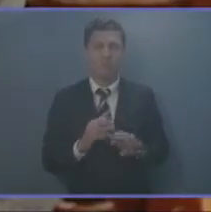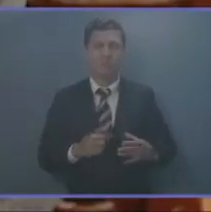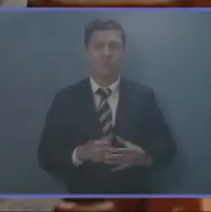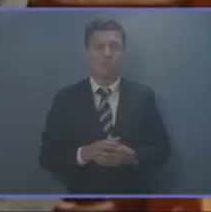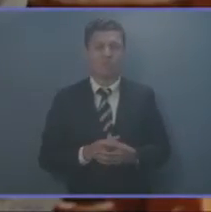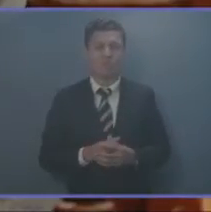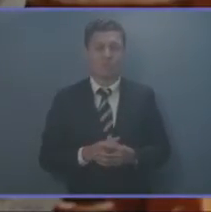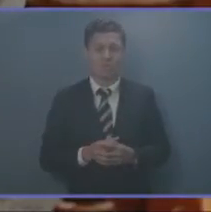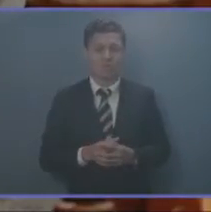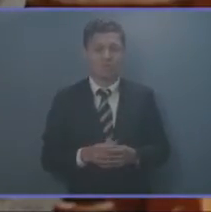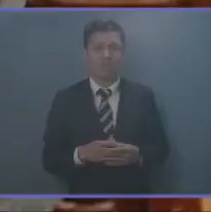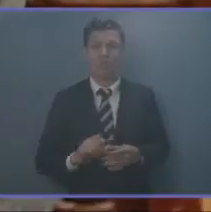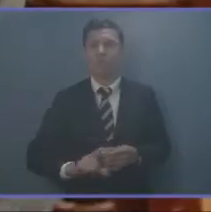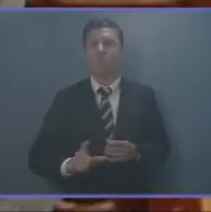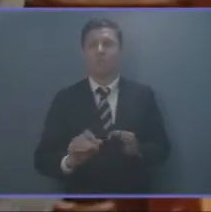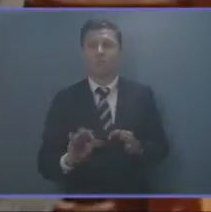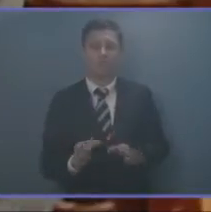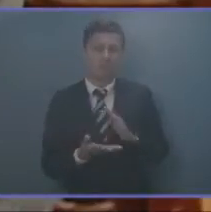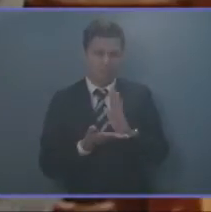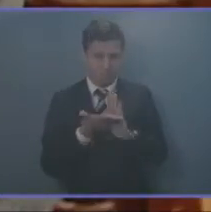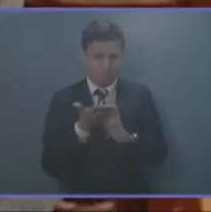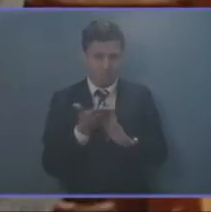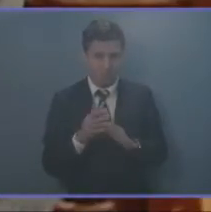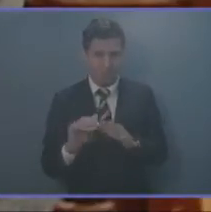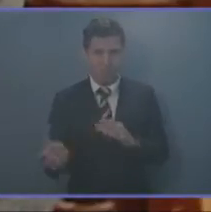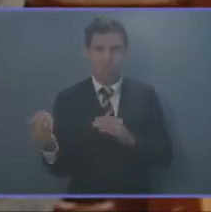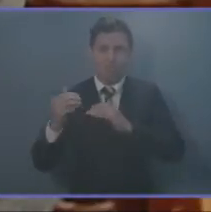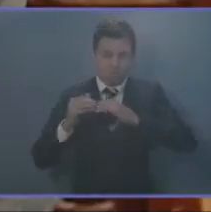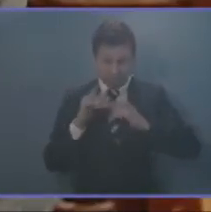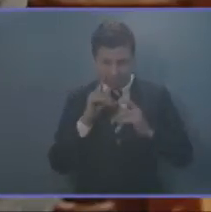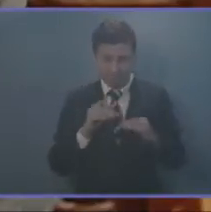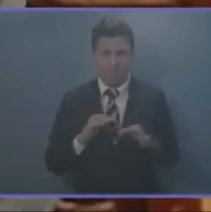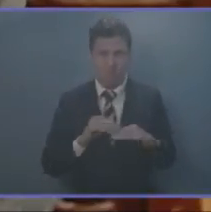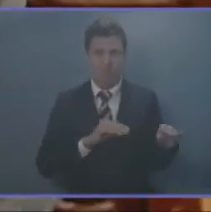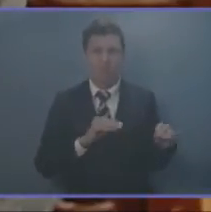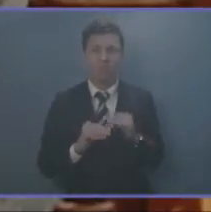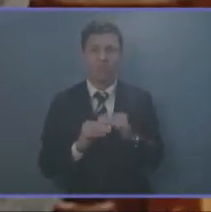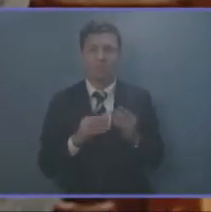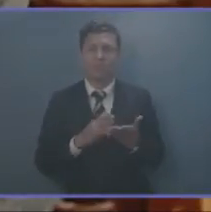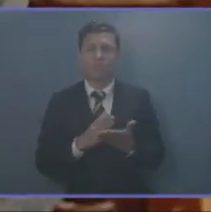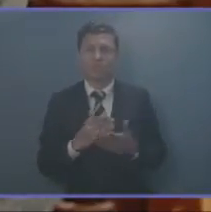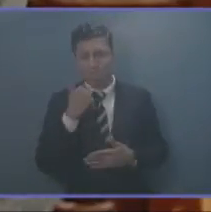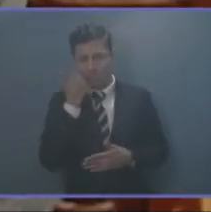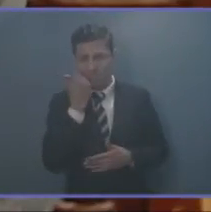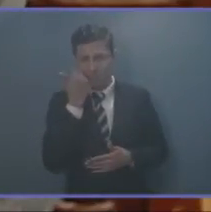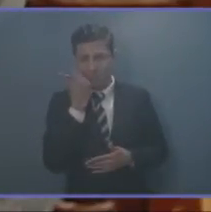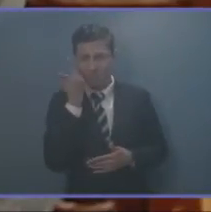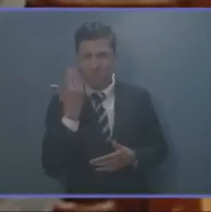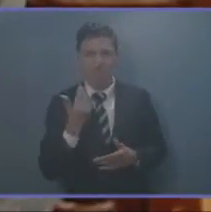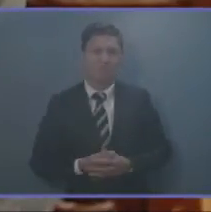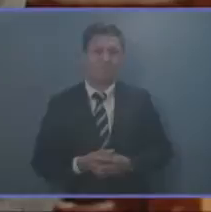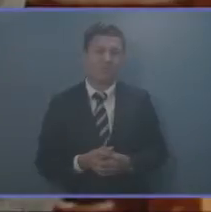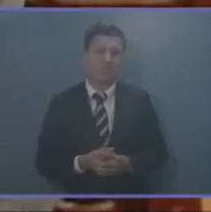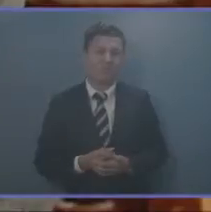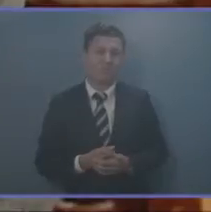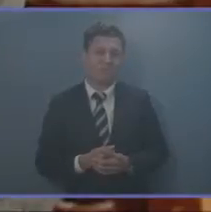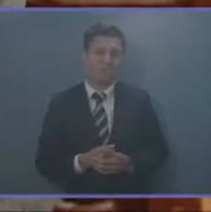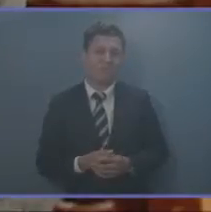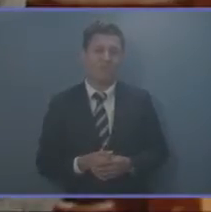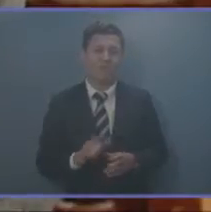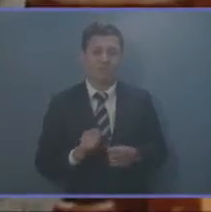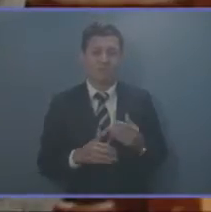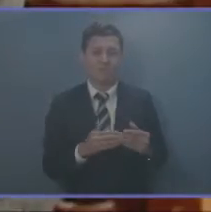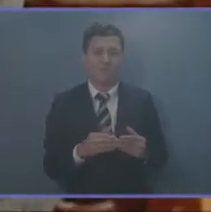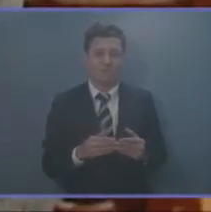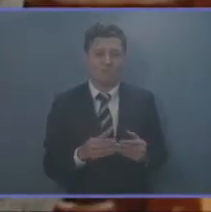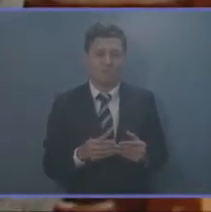6.855, fortalecimiento de las capacidades del Instituto Nacional de la Juventud y Escuela Especializada en Ingeniería,